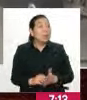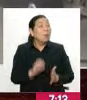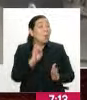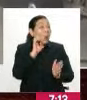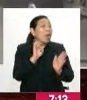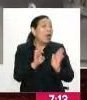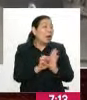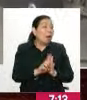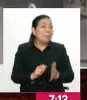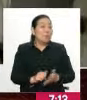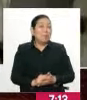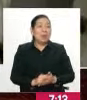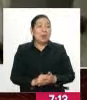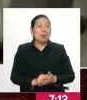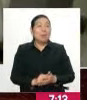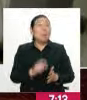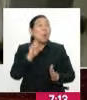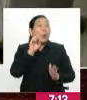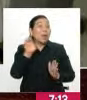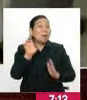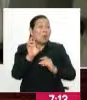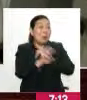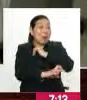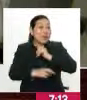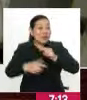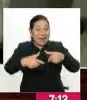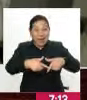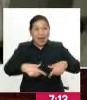ejemplo, Japón, ¿no?